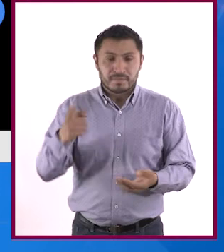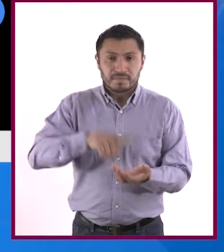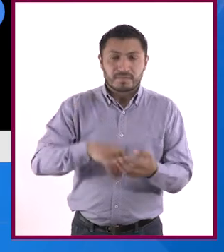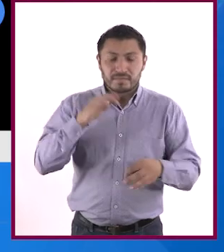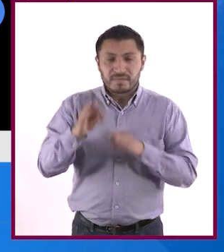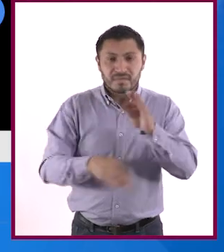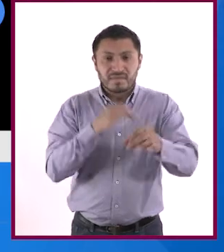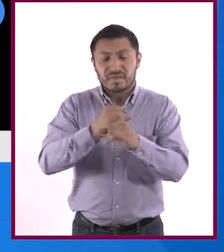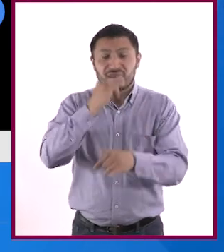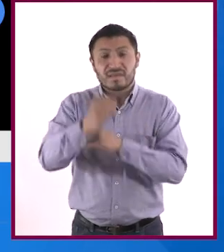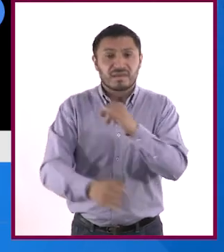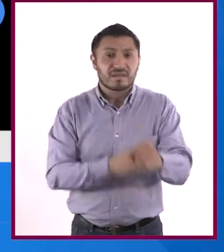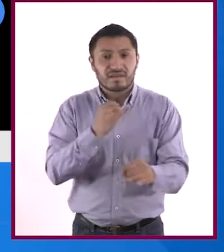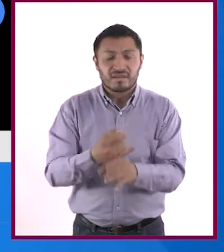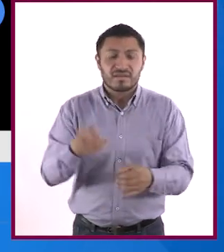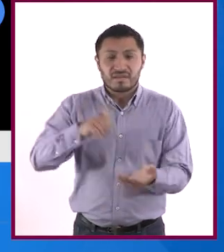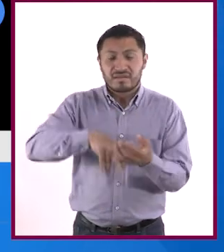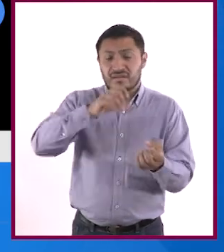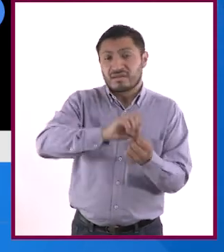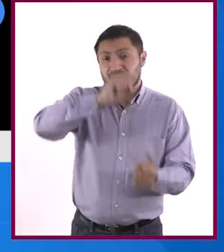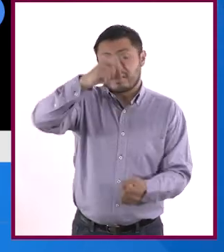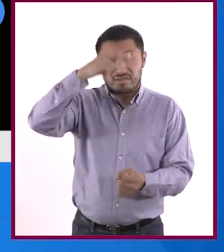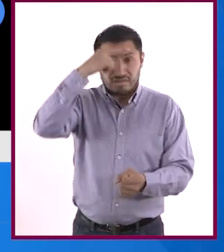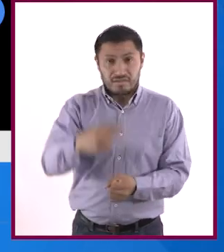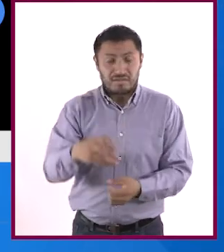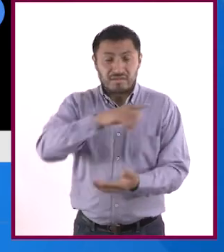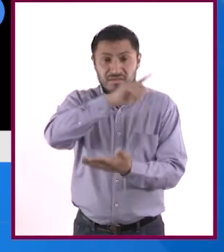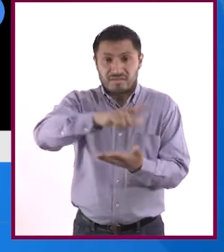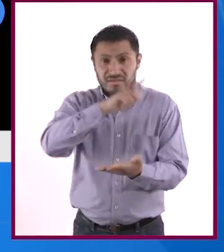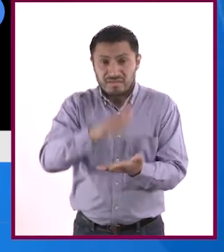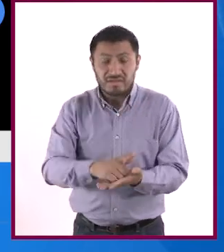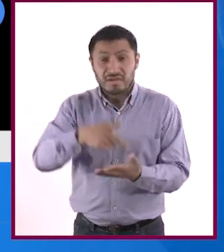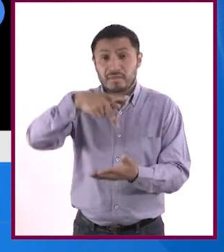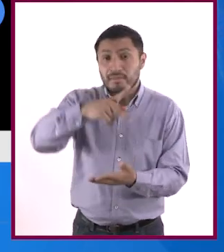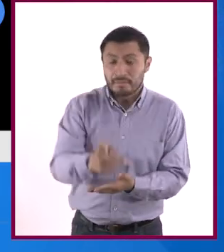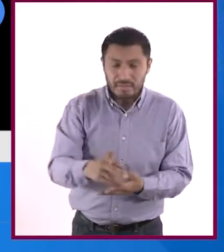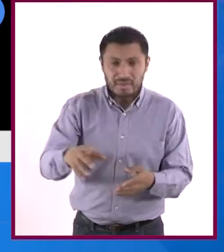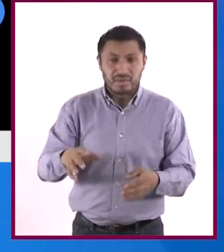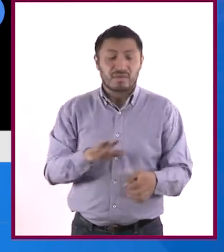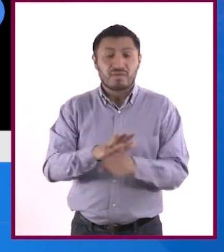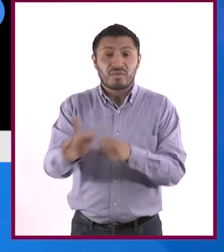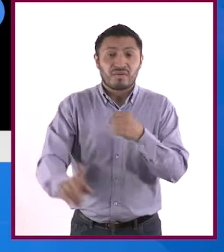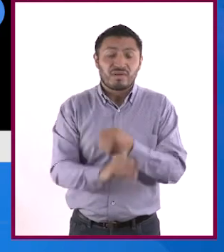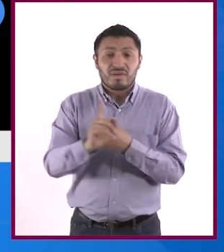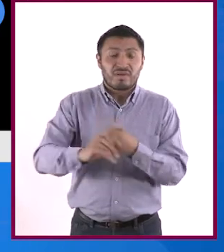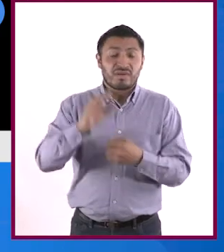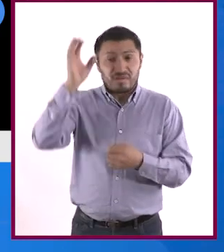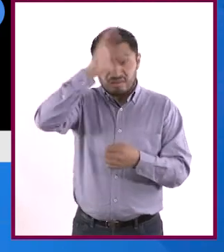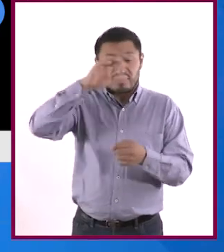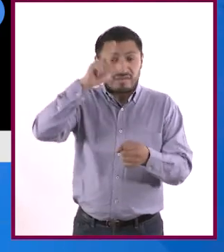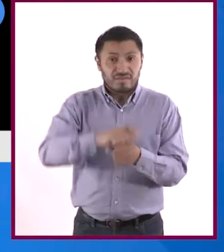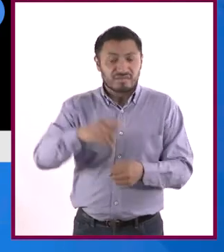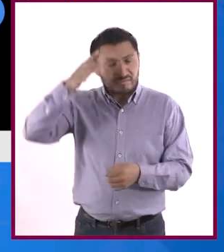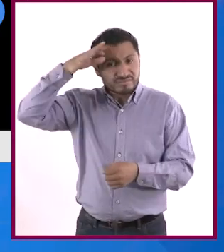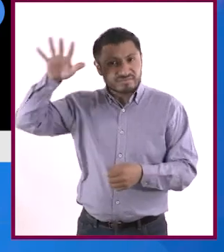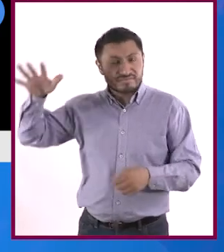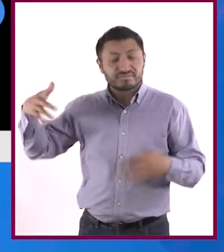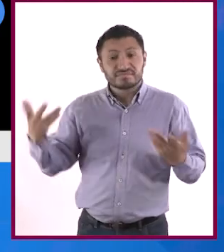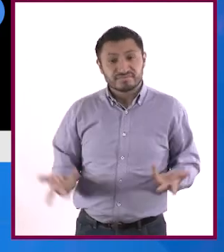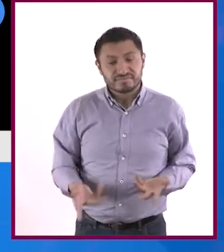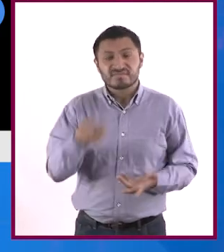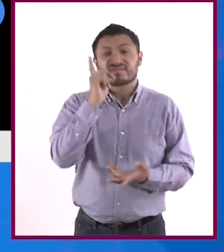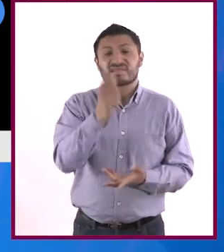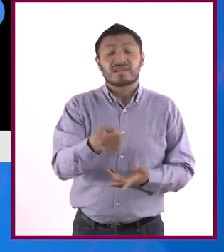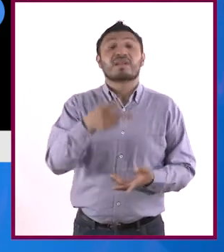tratados internacionales, en nuestra Constitución mexicana, en las leyes, pero la consecuencia de esta cultura adultocéntrica es